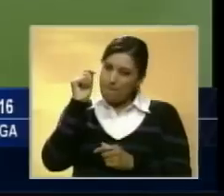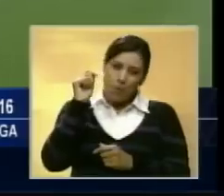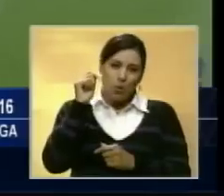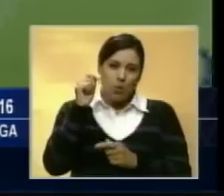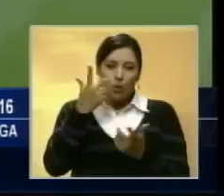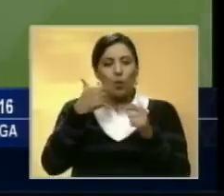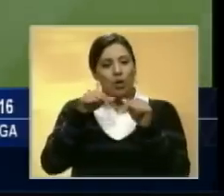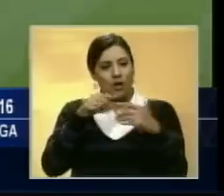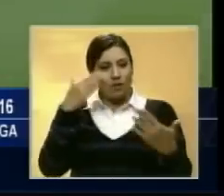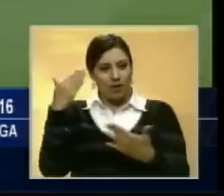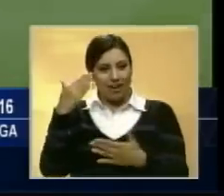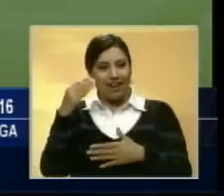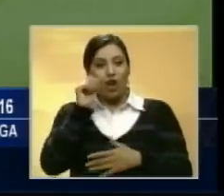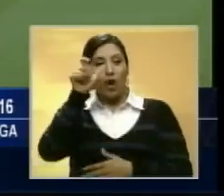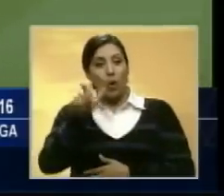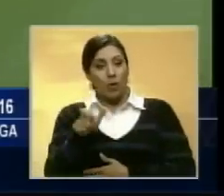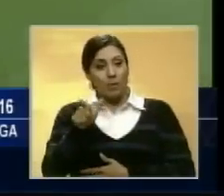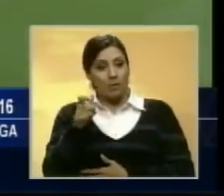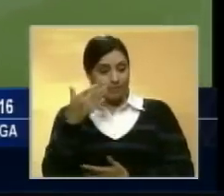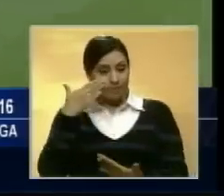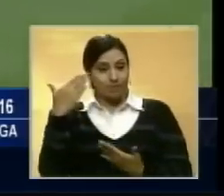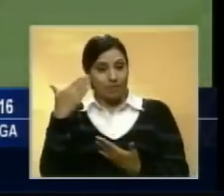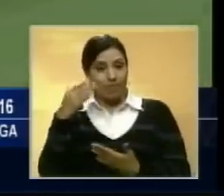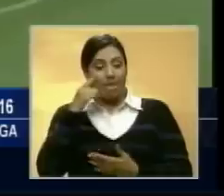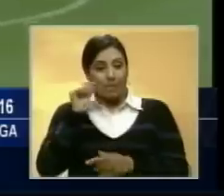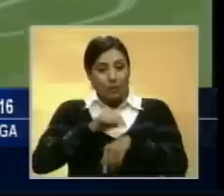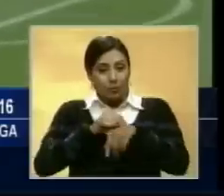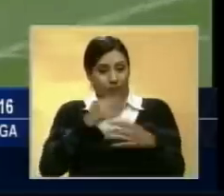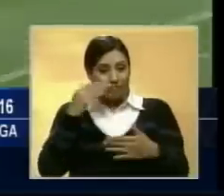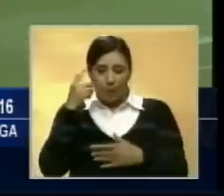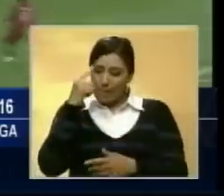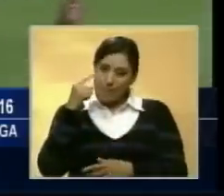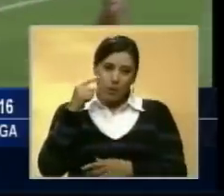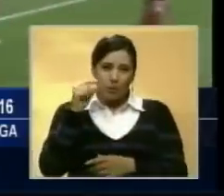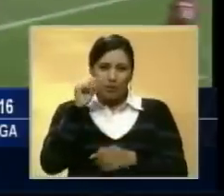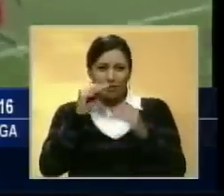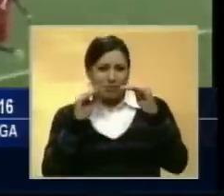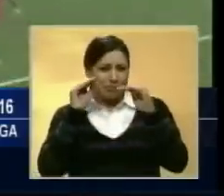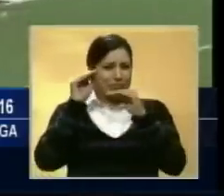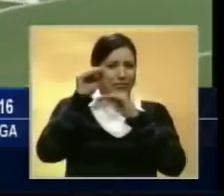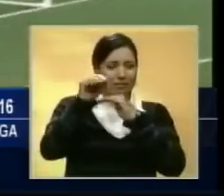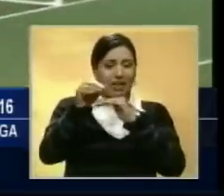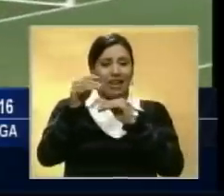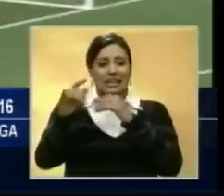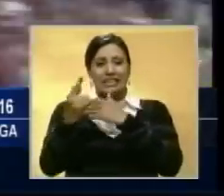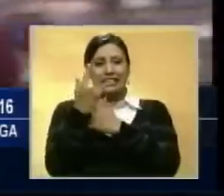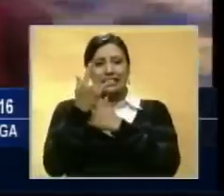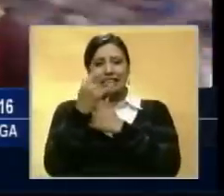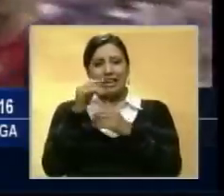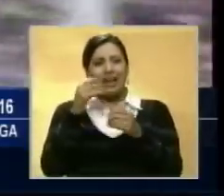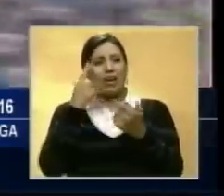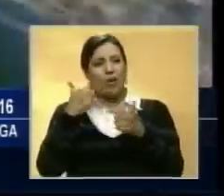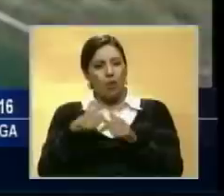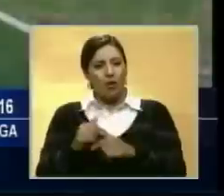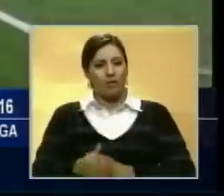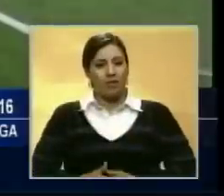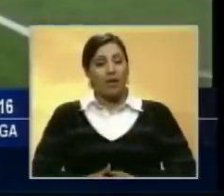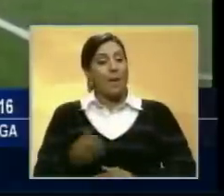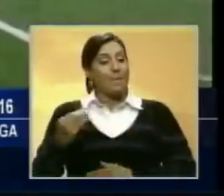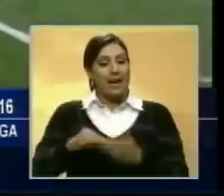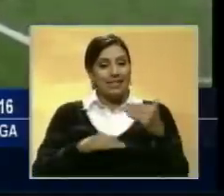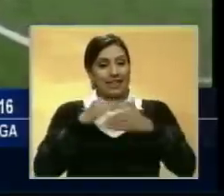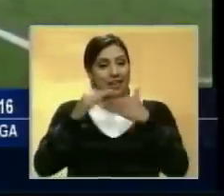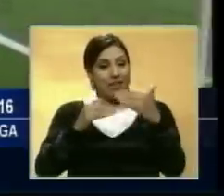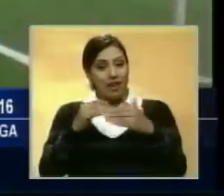veremos a continuación de Antoine Griezmann, cómo se adentraba en el área. Griezmann que peinaba para que luego Rui Patricio sacara el balón en el ángulo. Más